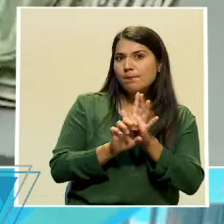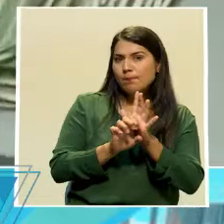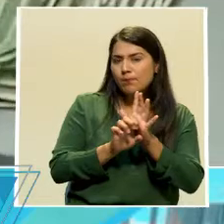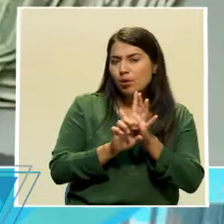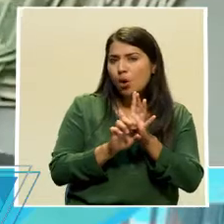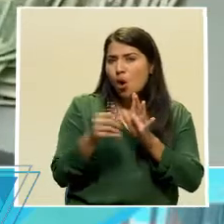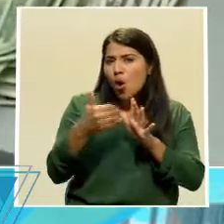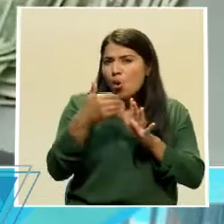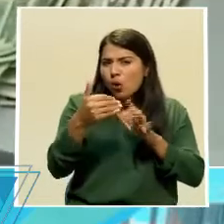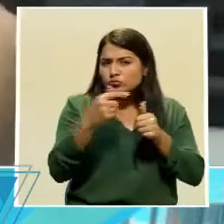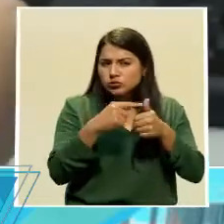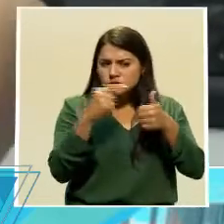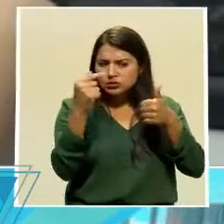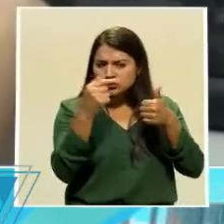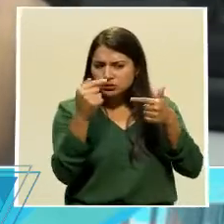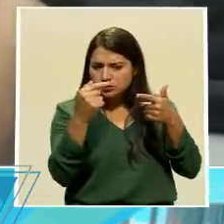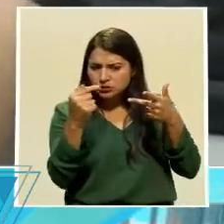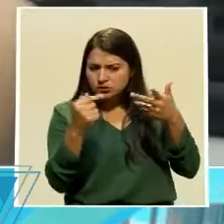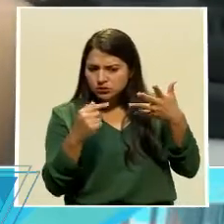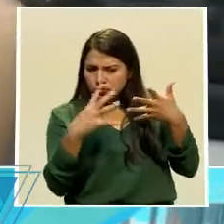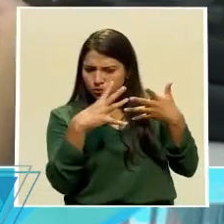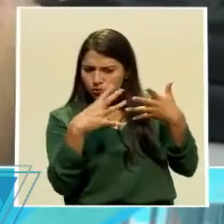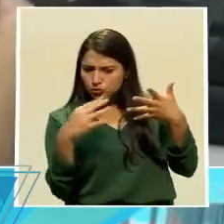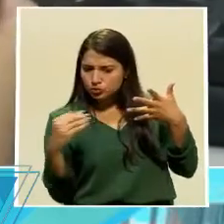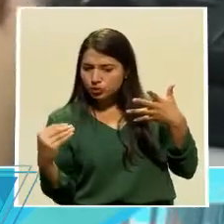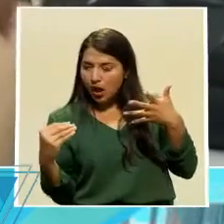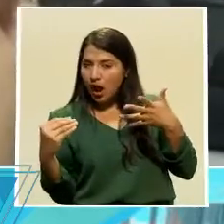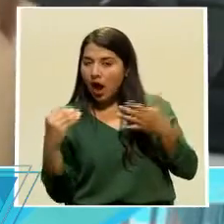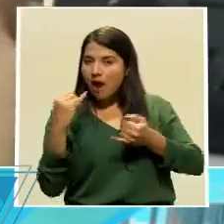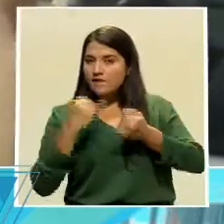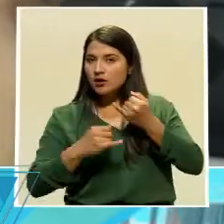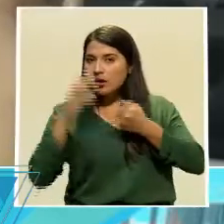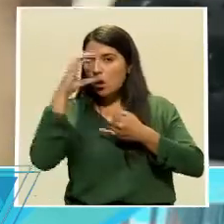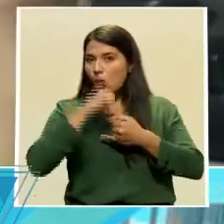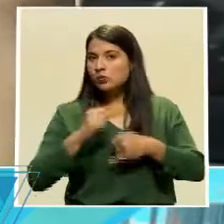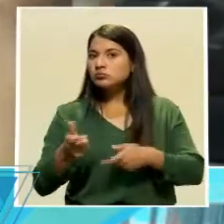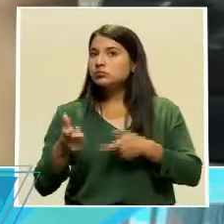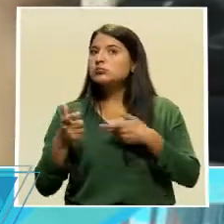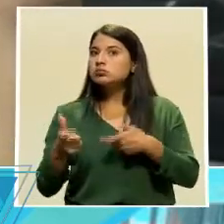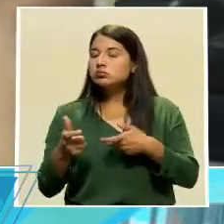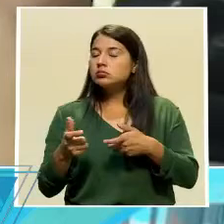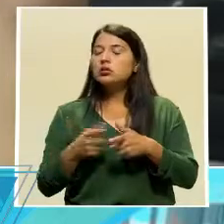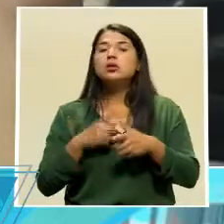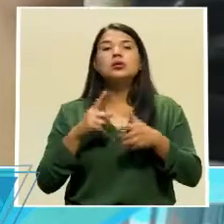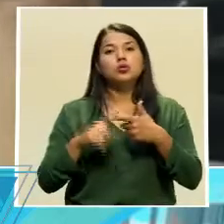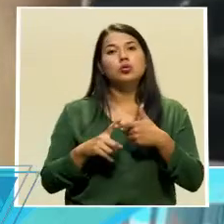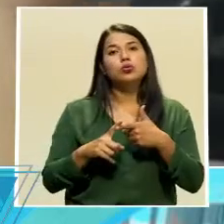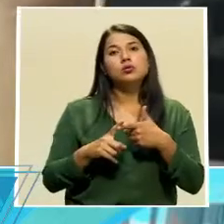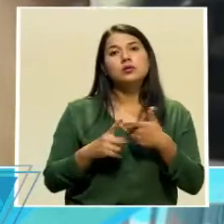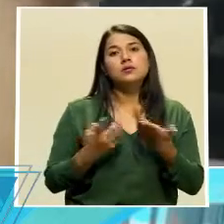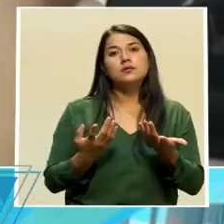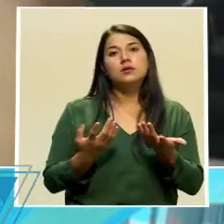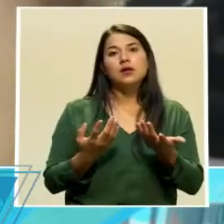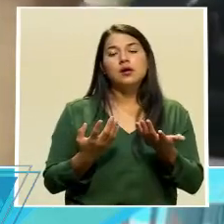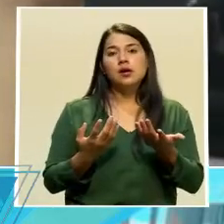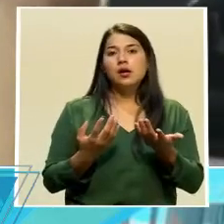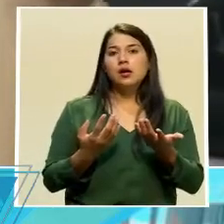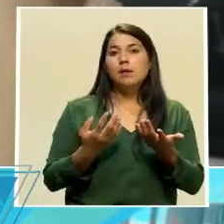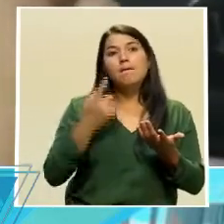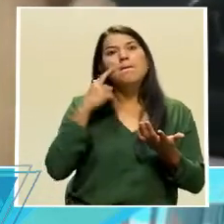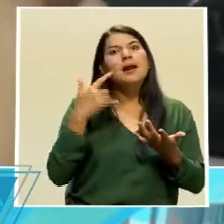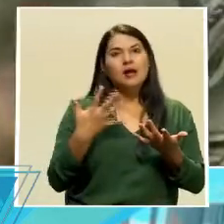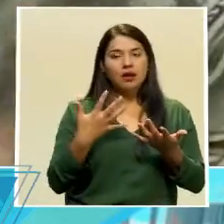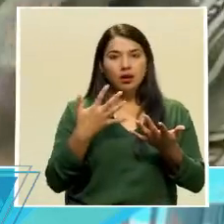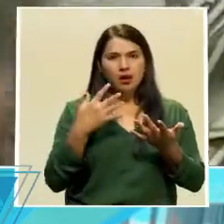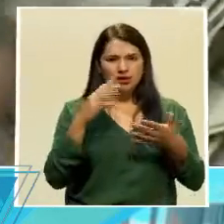cuando usted suma eso, son bastantes millones, que pues el requisito es porque tenemos que pagar deuda, y la deuda la